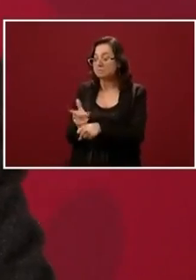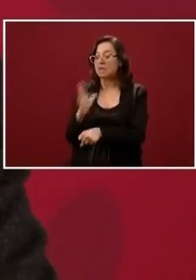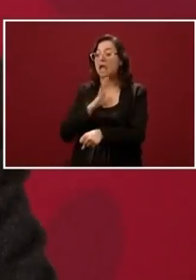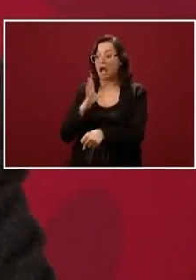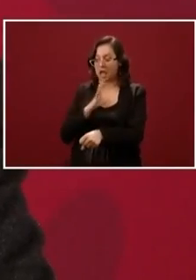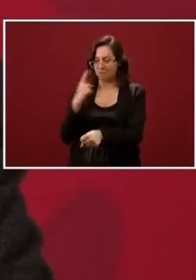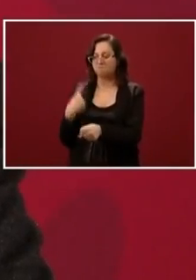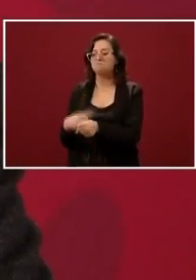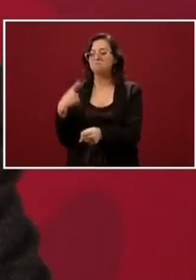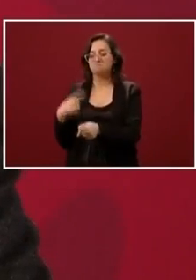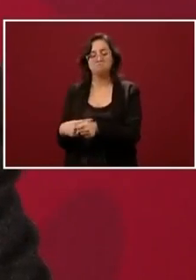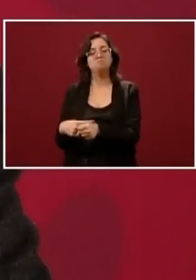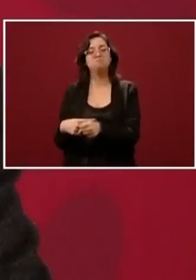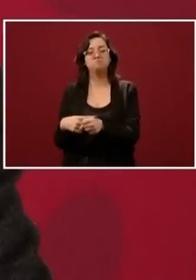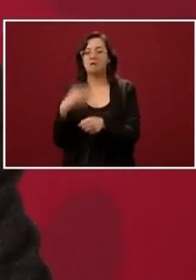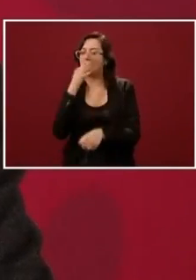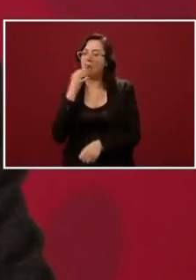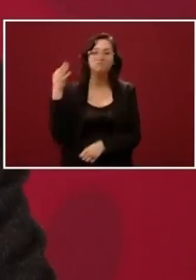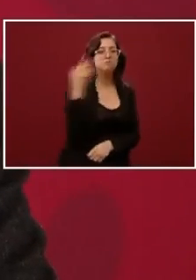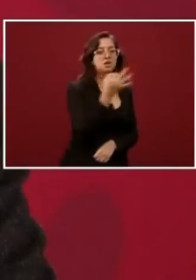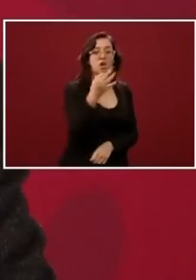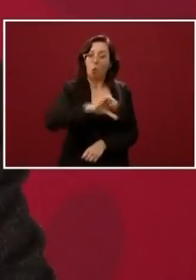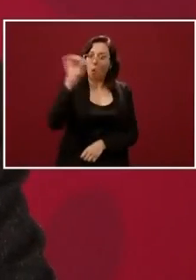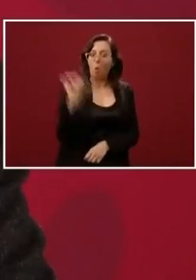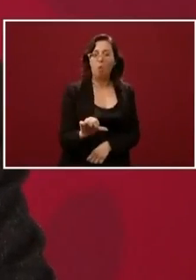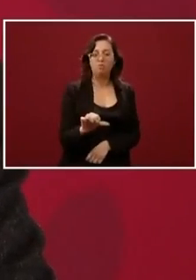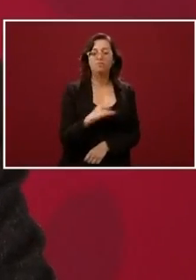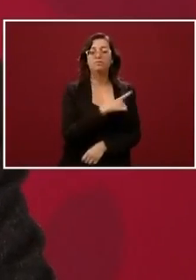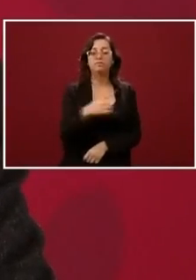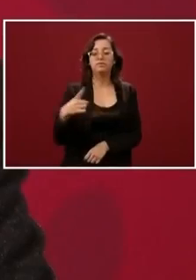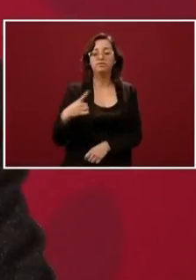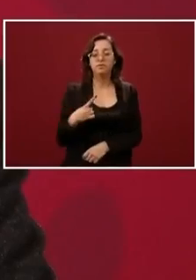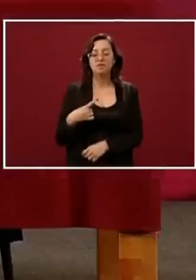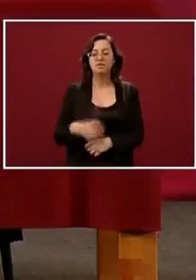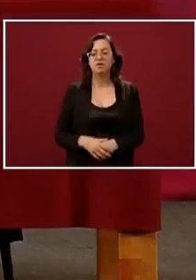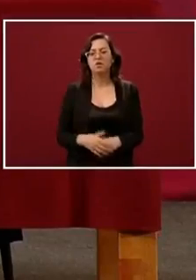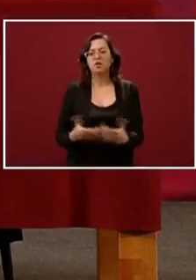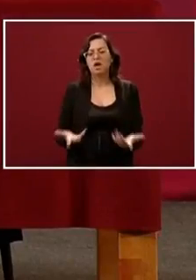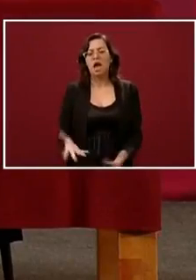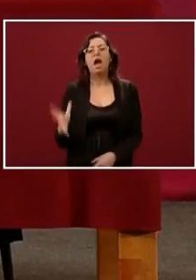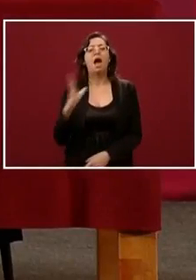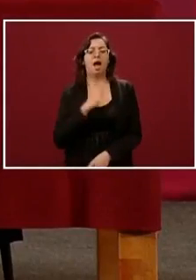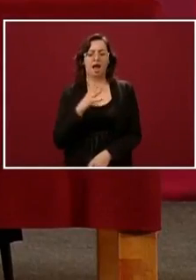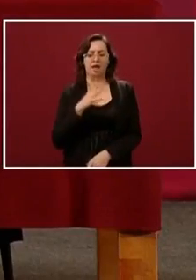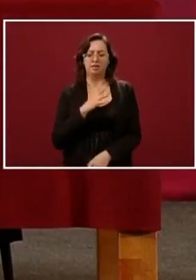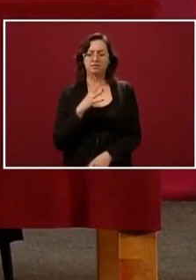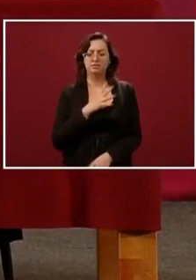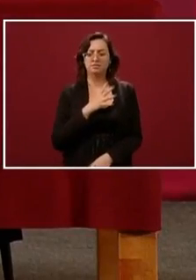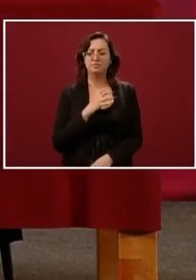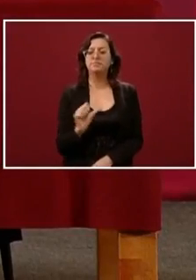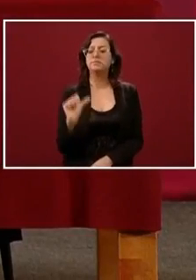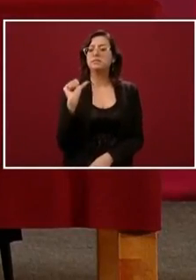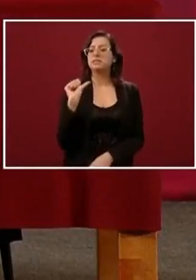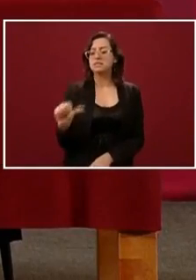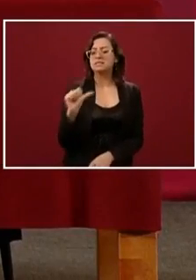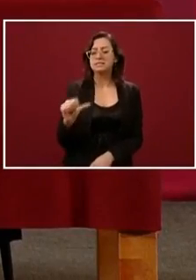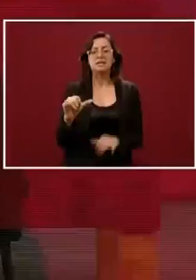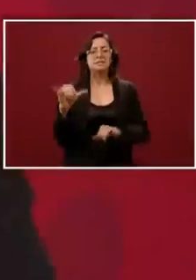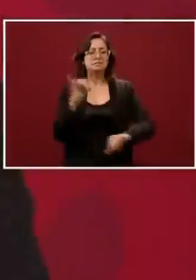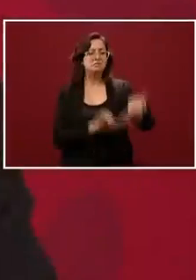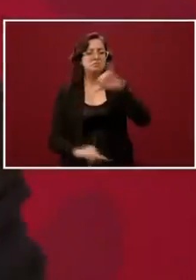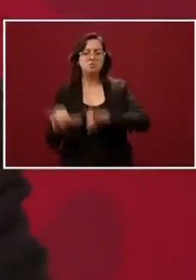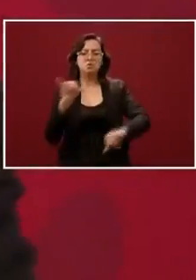o positivos al coronavirus. Existen 16 laboratorios, 16 compañías que desde